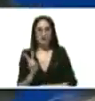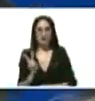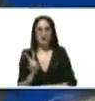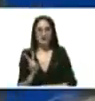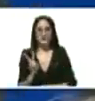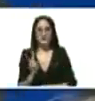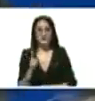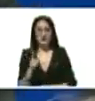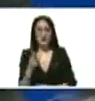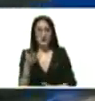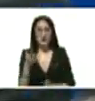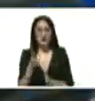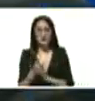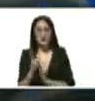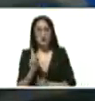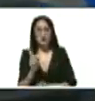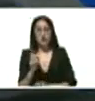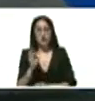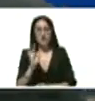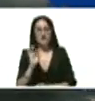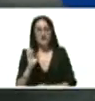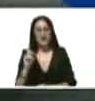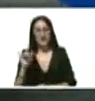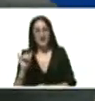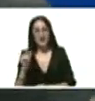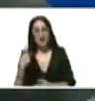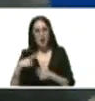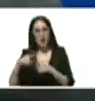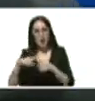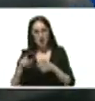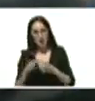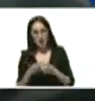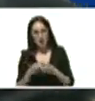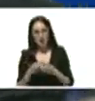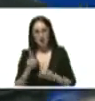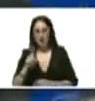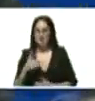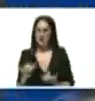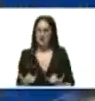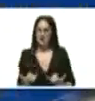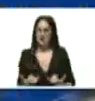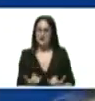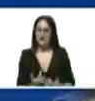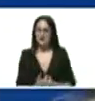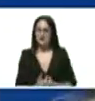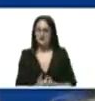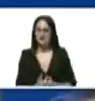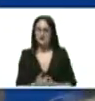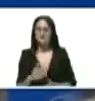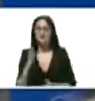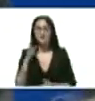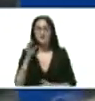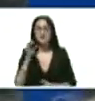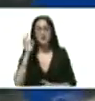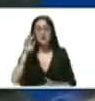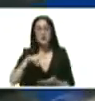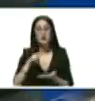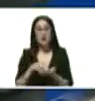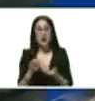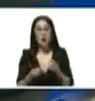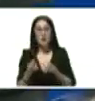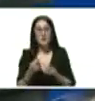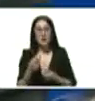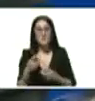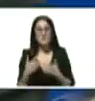está pasando no solo en FEDINDUSTRIA, en los otros gremios que están aquí presentes, que van al Consejo Nacional de Economía Productiva y lo